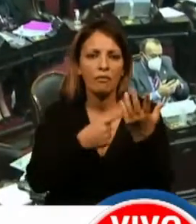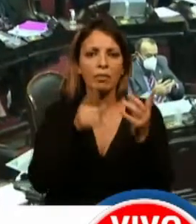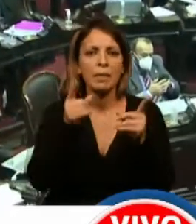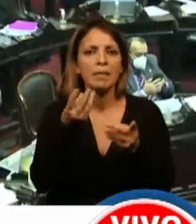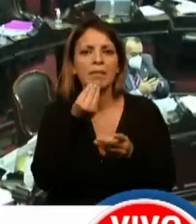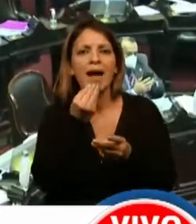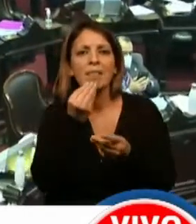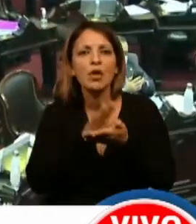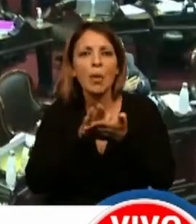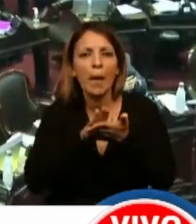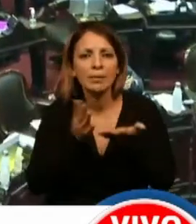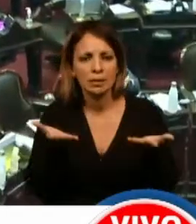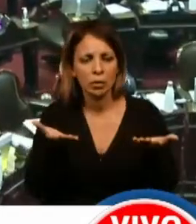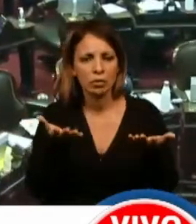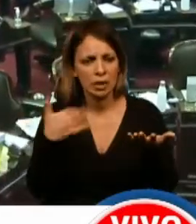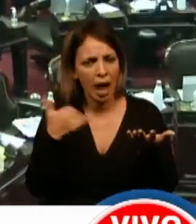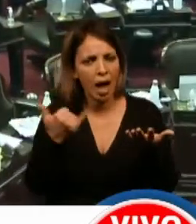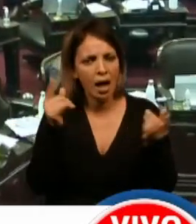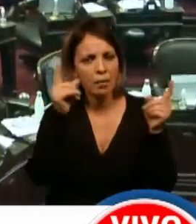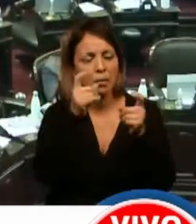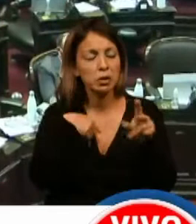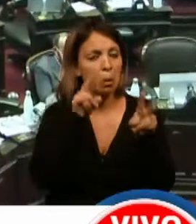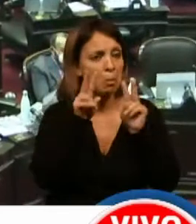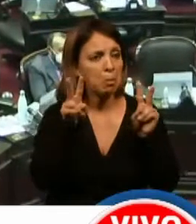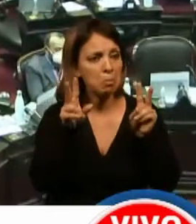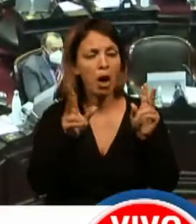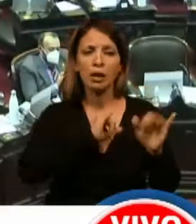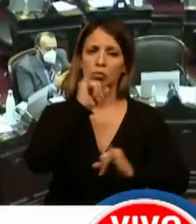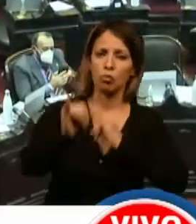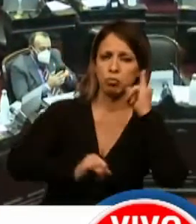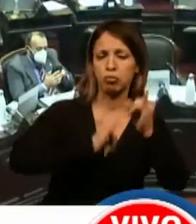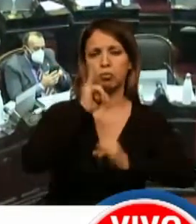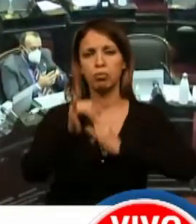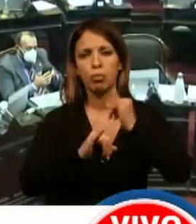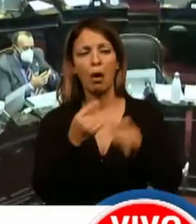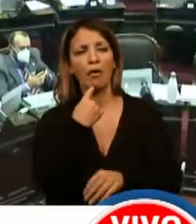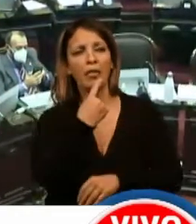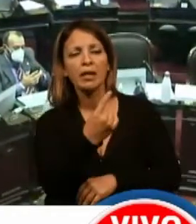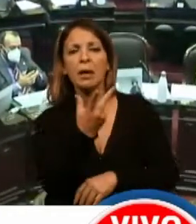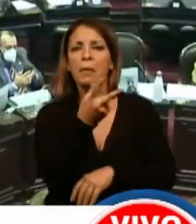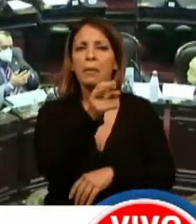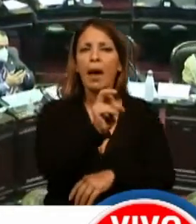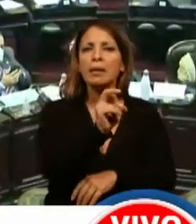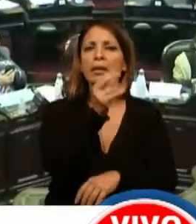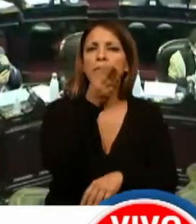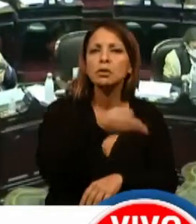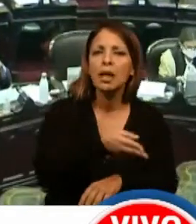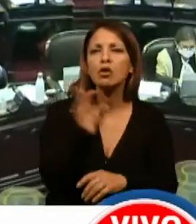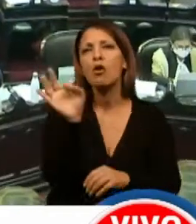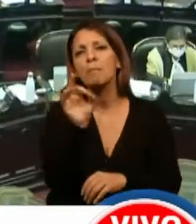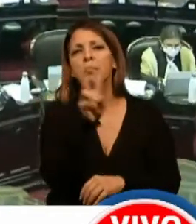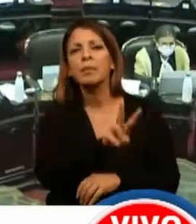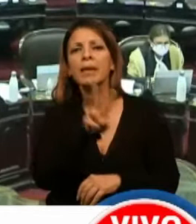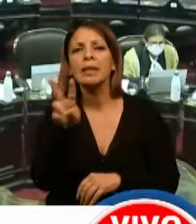Entonces, cuando yo escucho todo tipo de explicaciones que con un 20% o un 22%